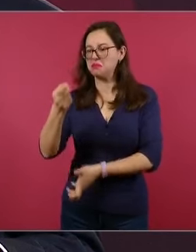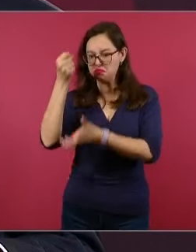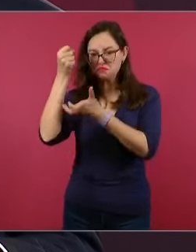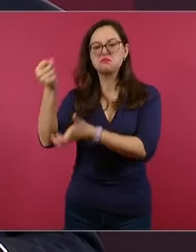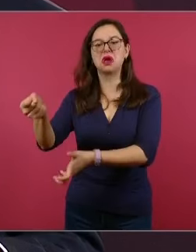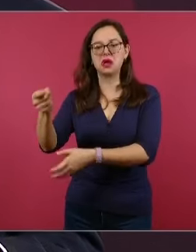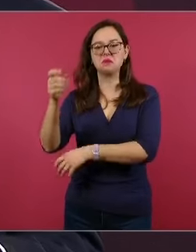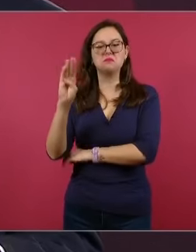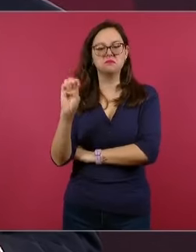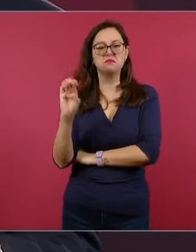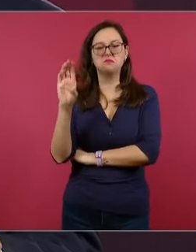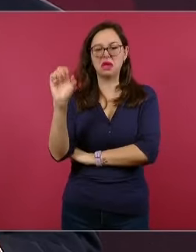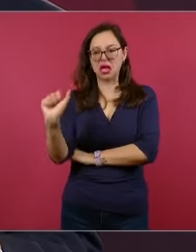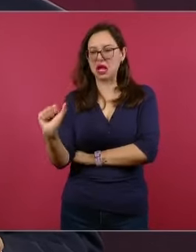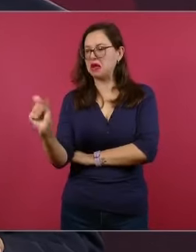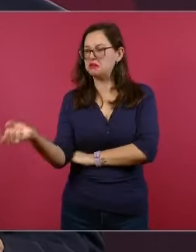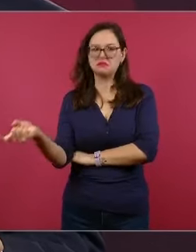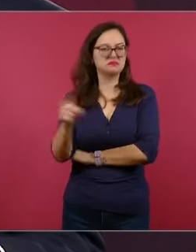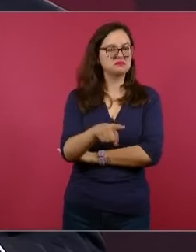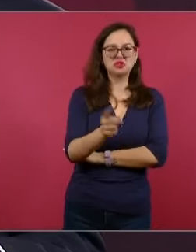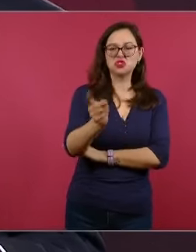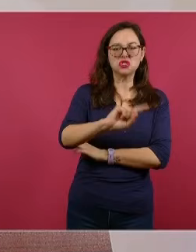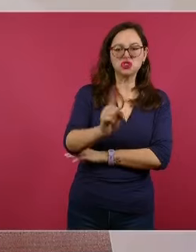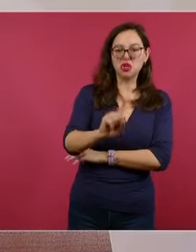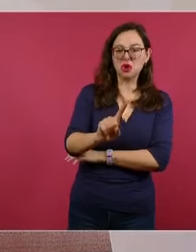escritor y lo